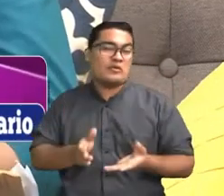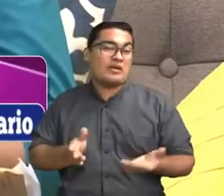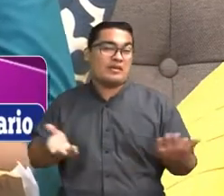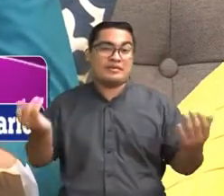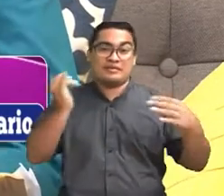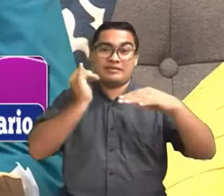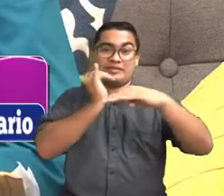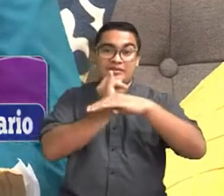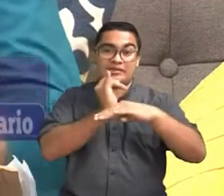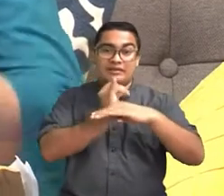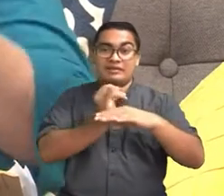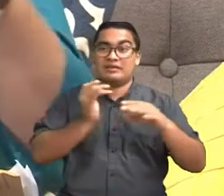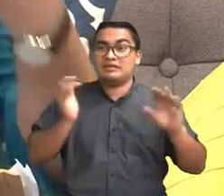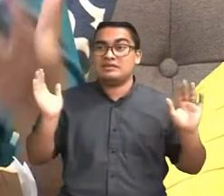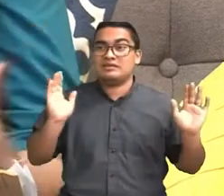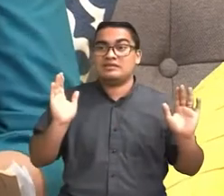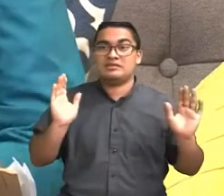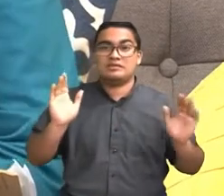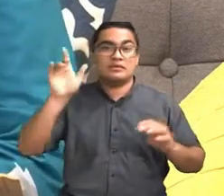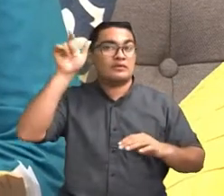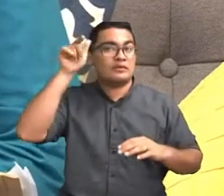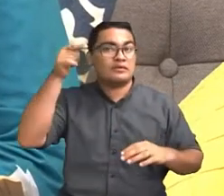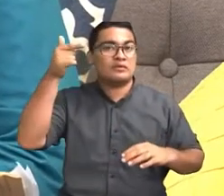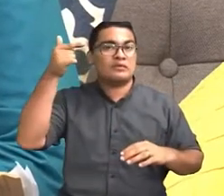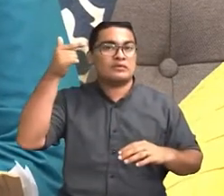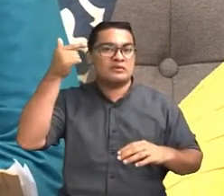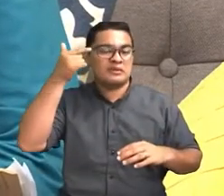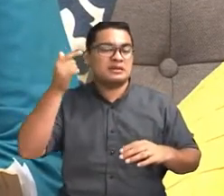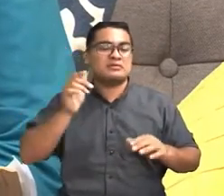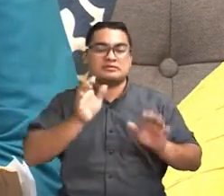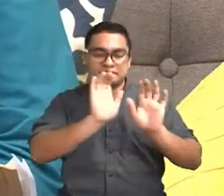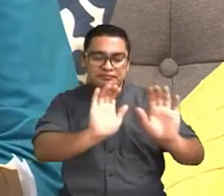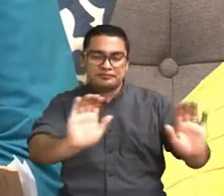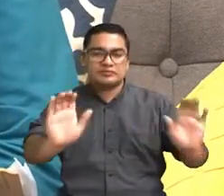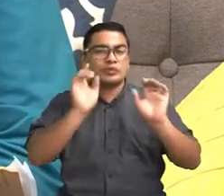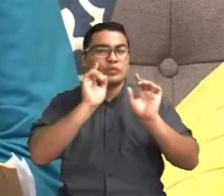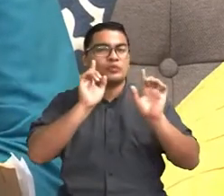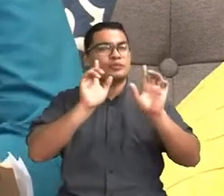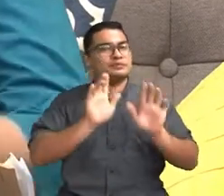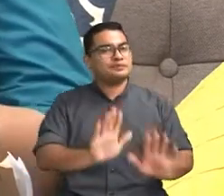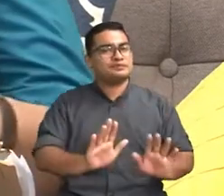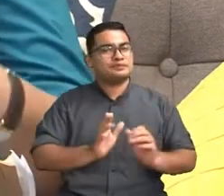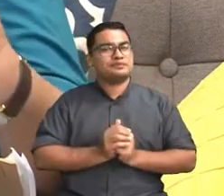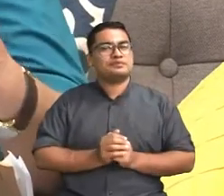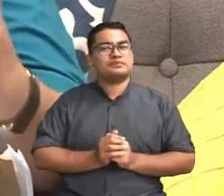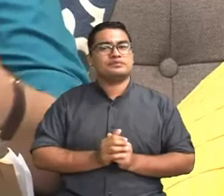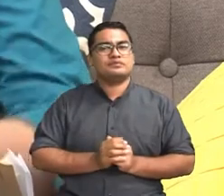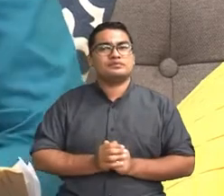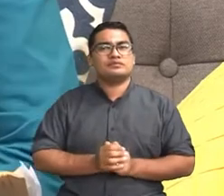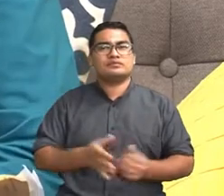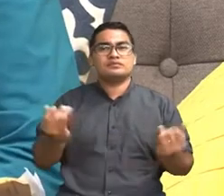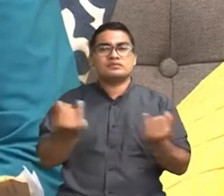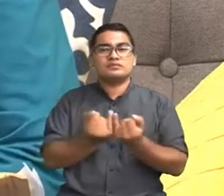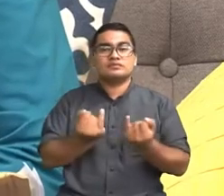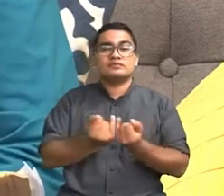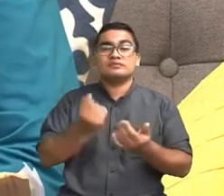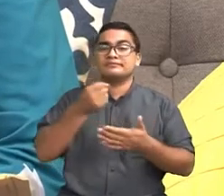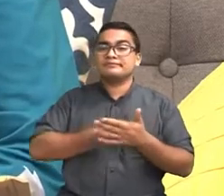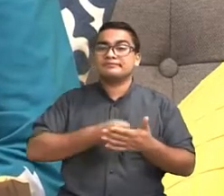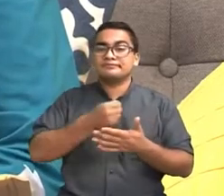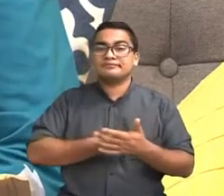políticos, religiosos, del estado de los niños. Y ha sido un esfuerzo que, por el